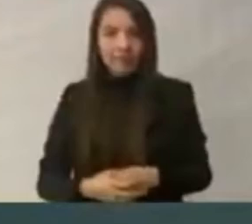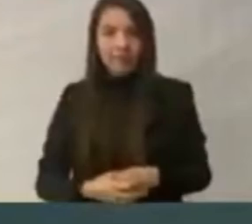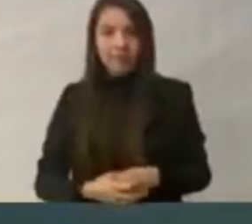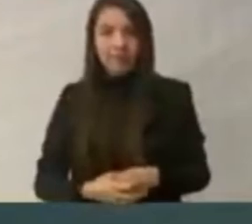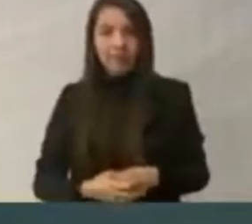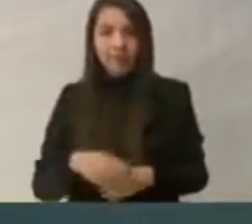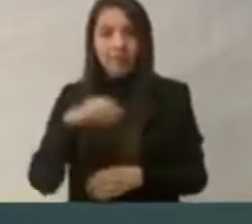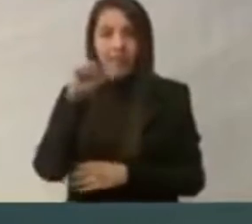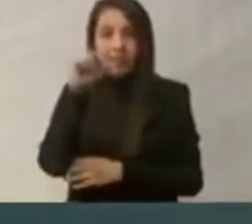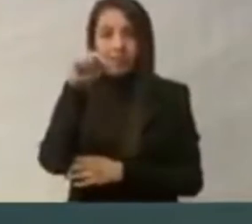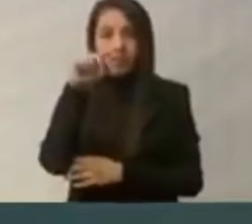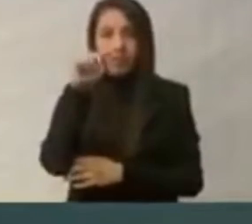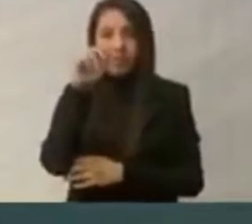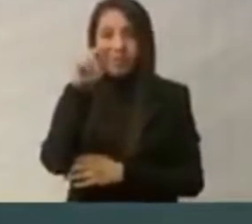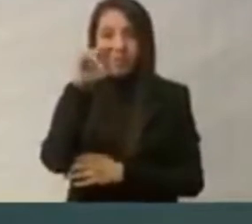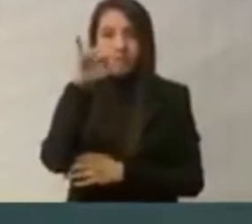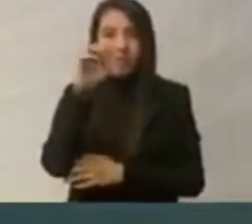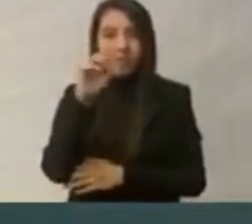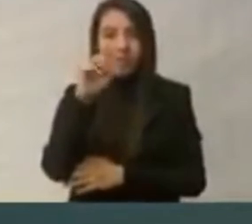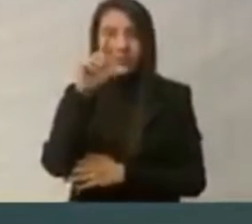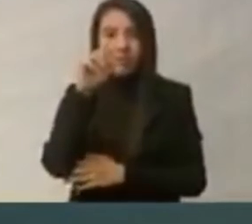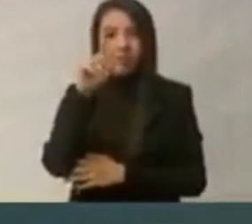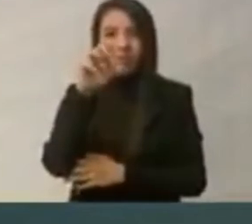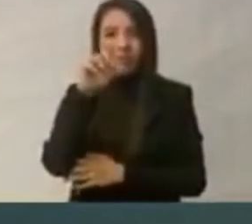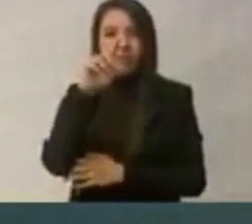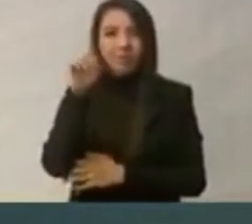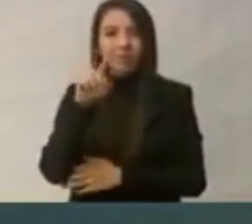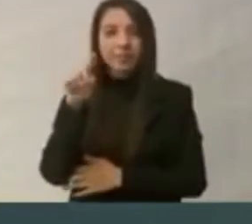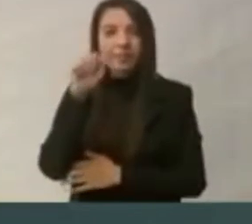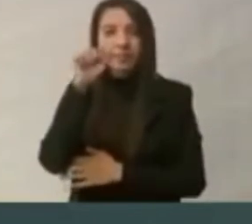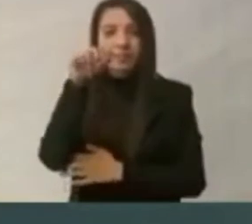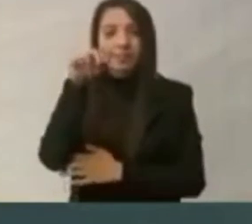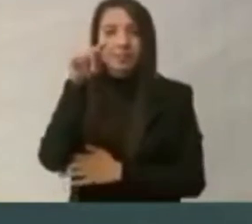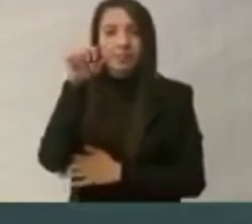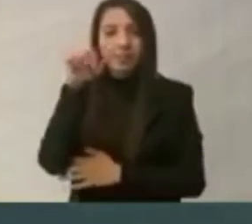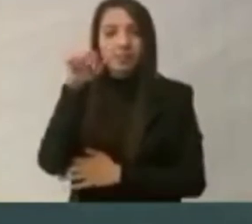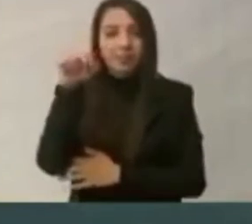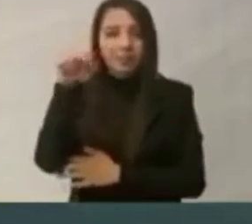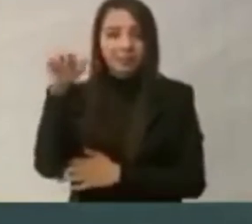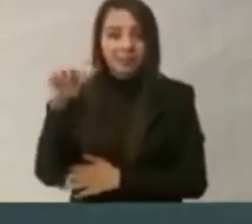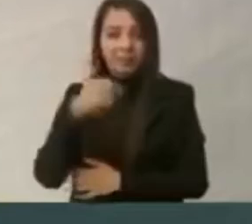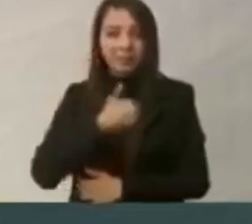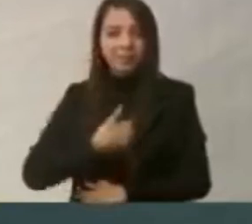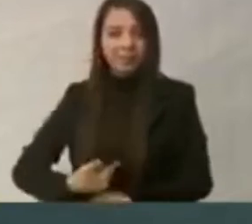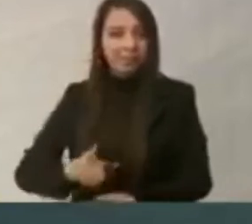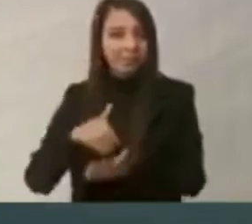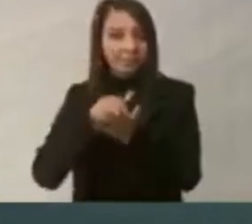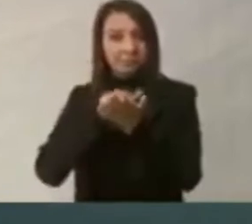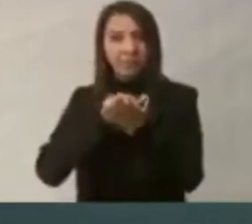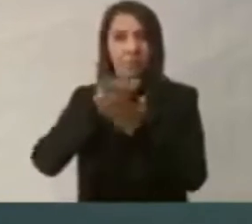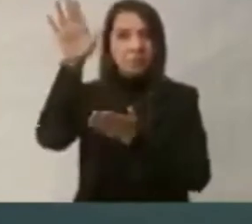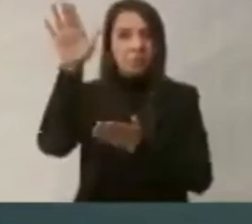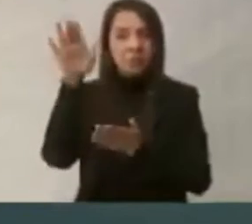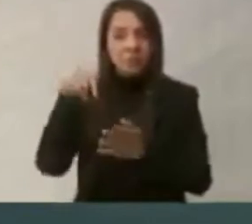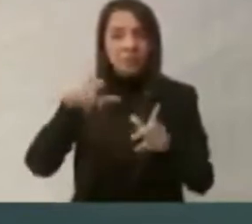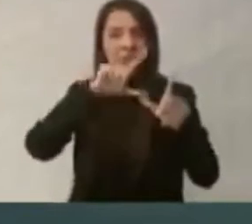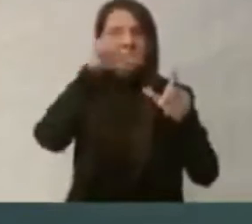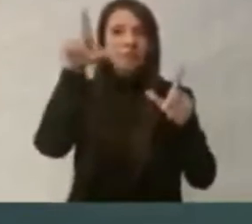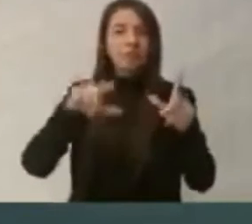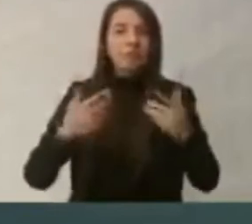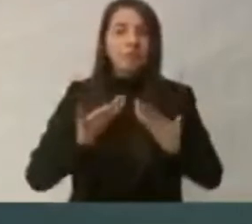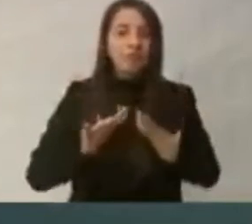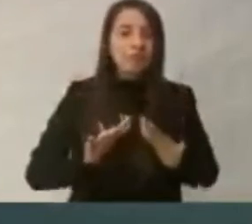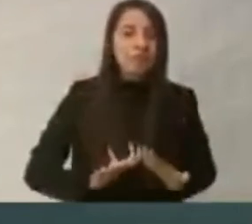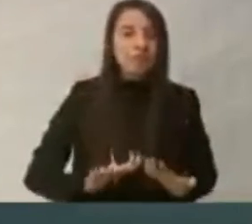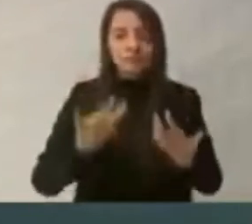Antonio López de Santa Anna, y prevalecía en el país el desánimo, la tristeza y